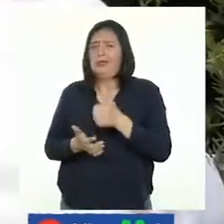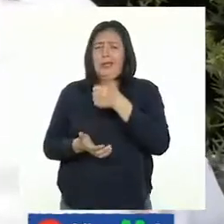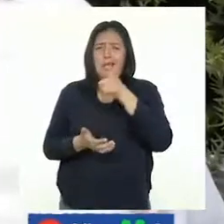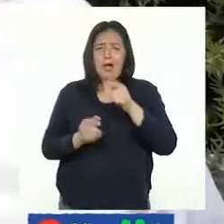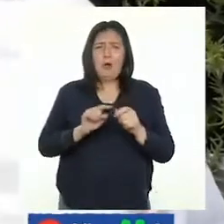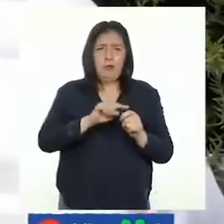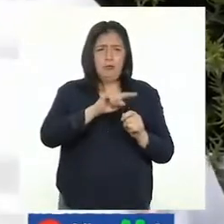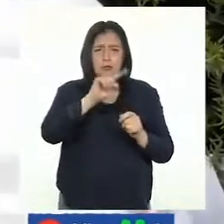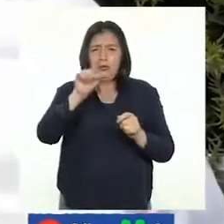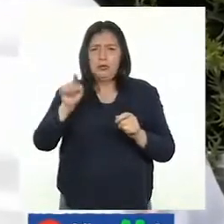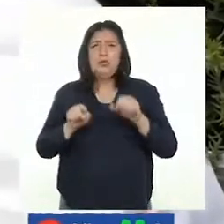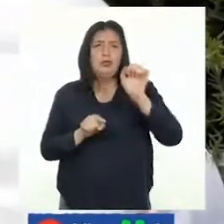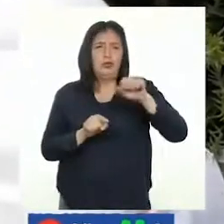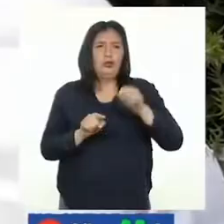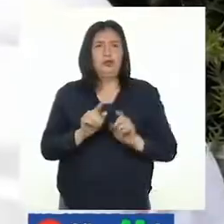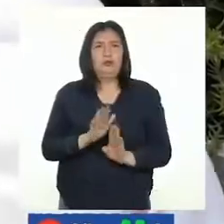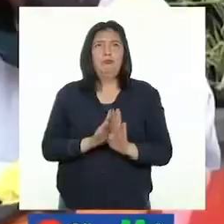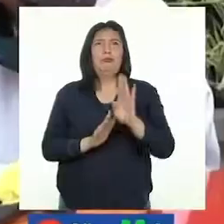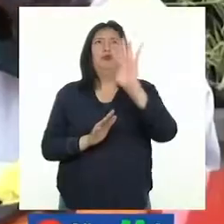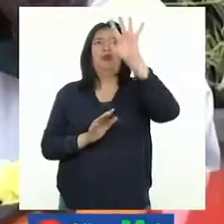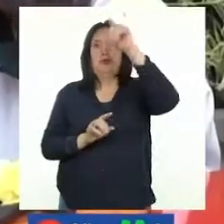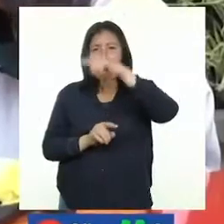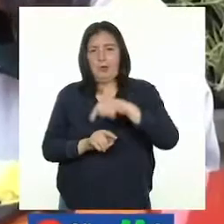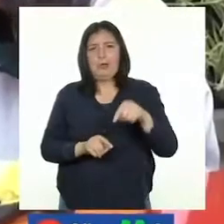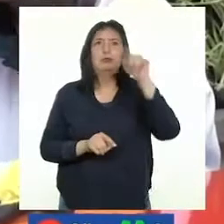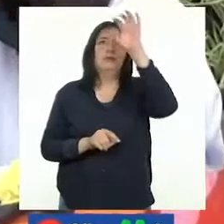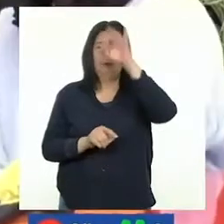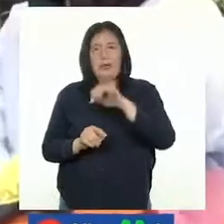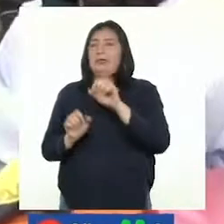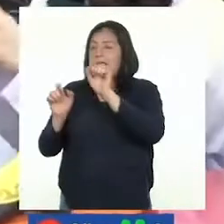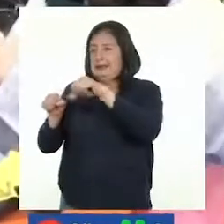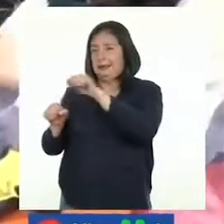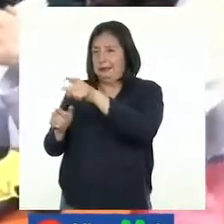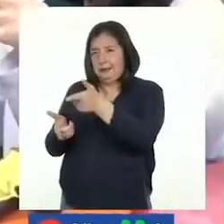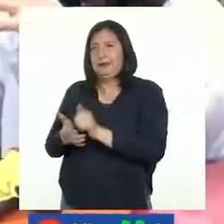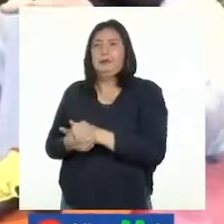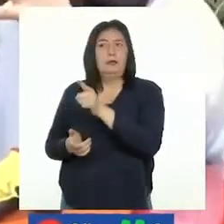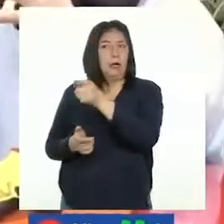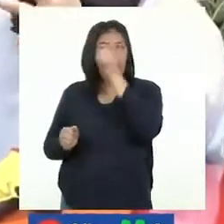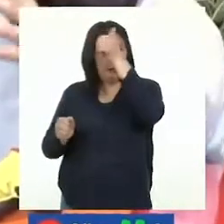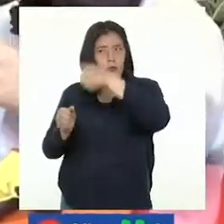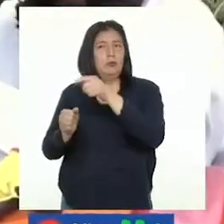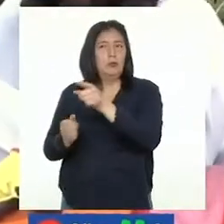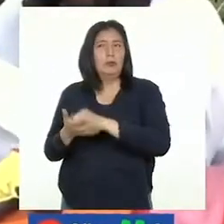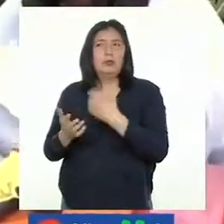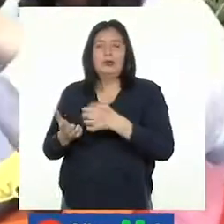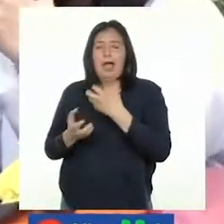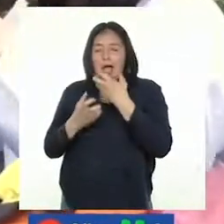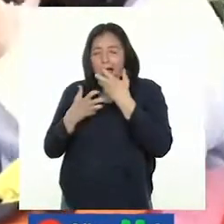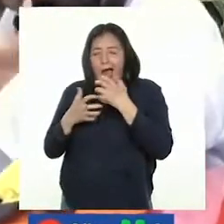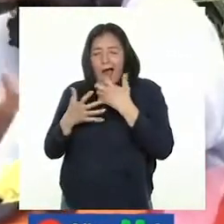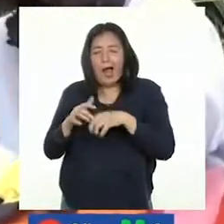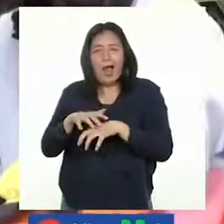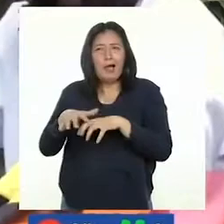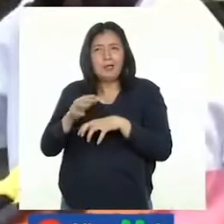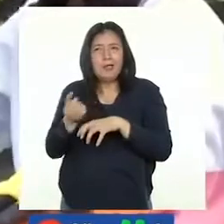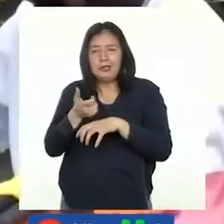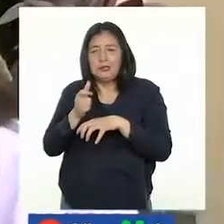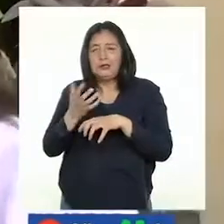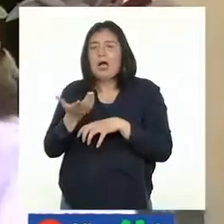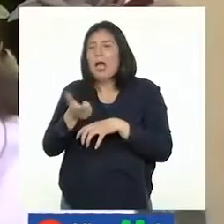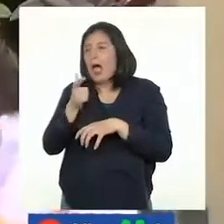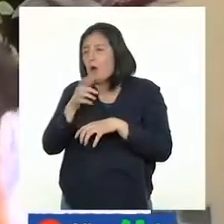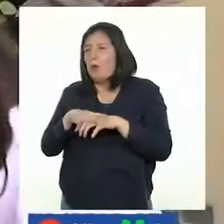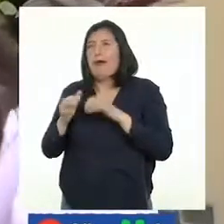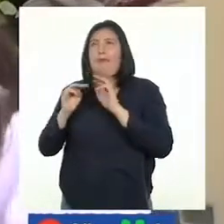de que tú sube, baja, sube, baja, sube, baja. Exacto, tal cual. Entonces recuerda que todo lo que se calienta en forma de líquido, ya